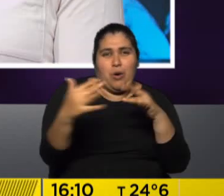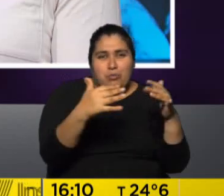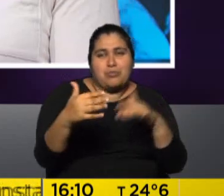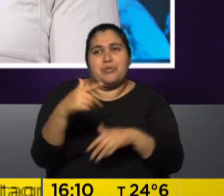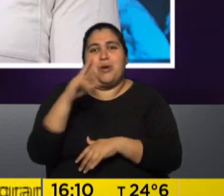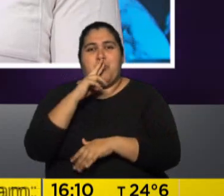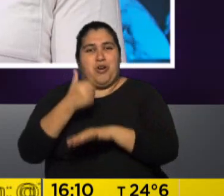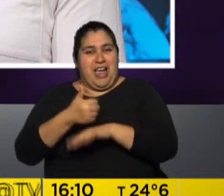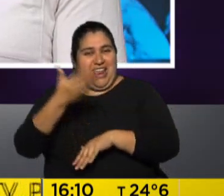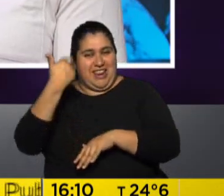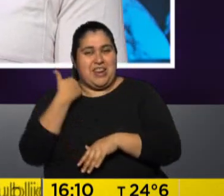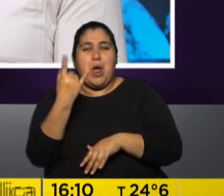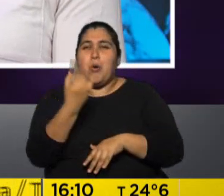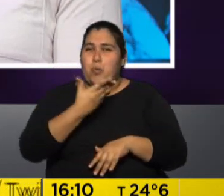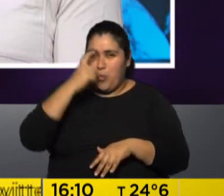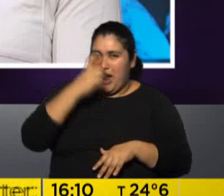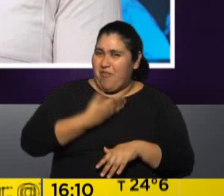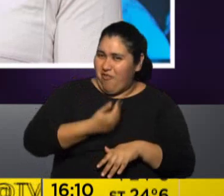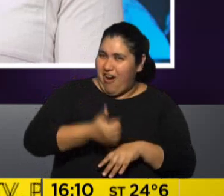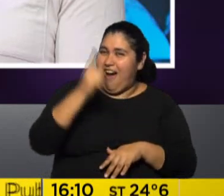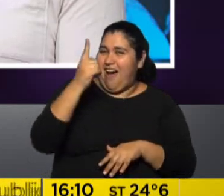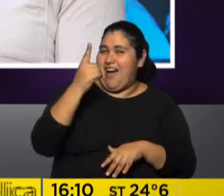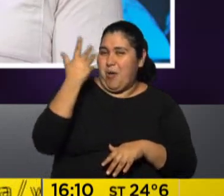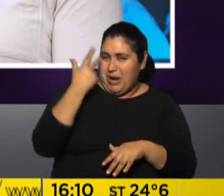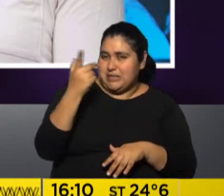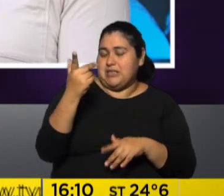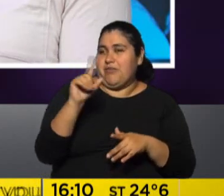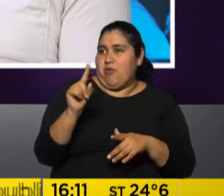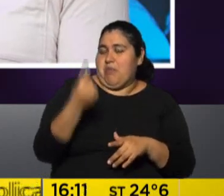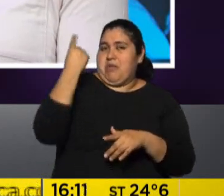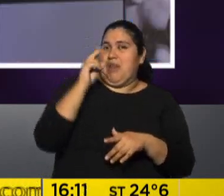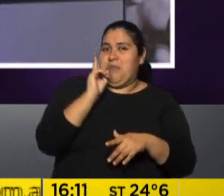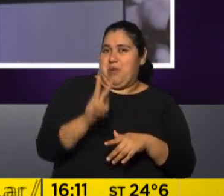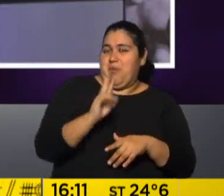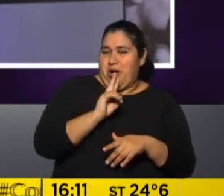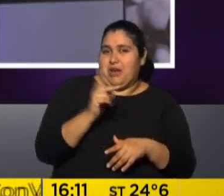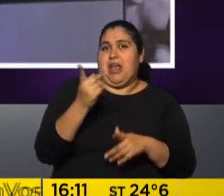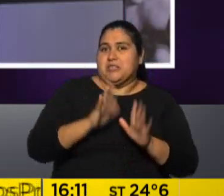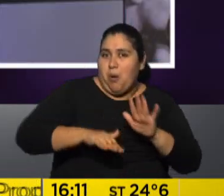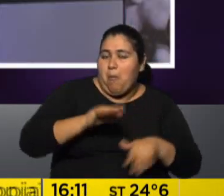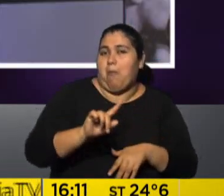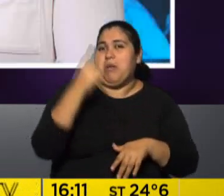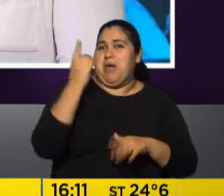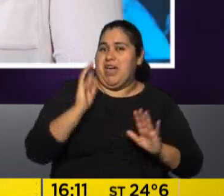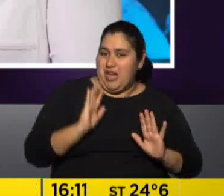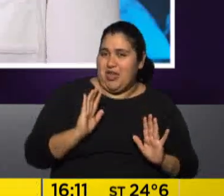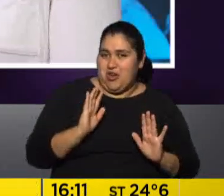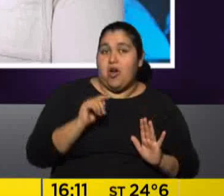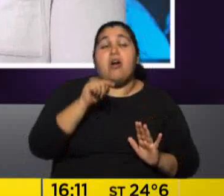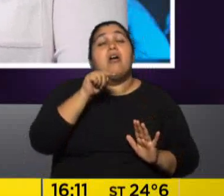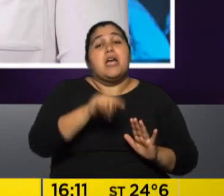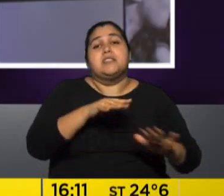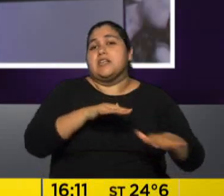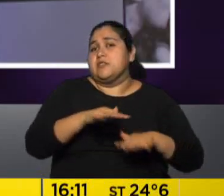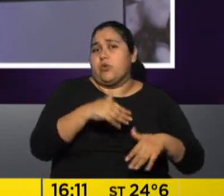sucedió con un partido de la UEFA, puede ser, sí, de la Champions League. Exacto. Claro. Y es como la noticia. Está es bueno, noticia. Ese es el primer paso, está bien. Pero bueno, esto puede pasar,